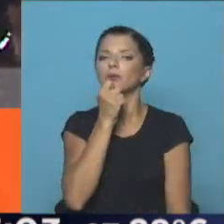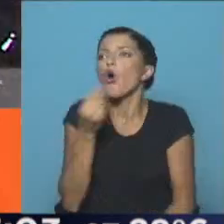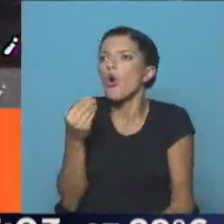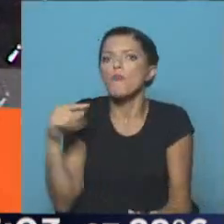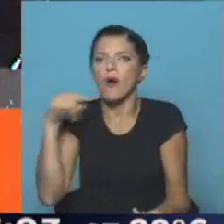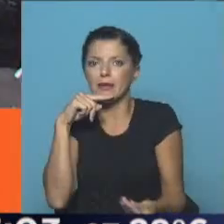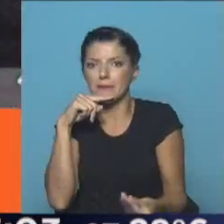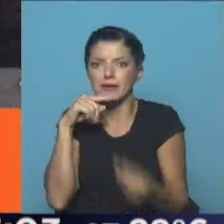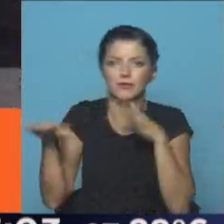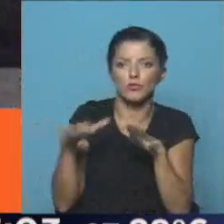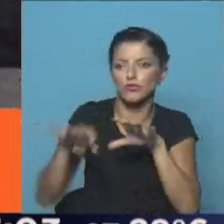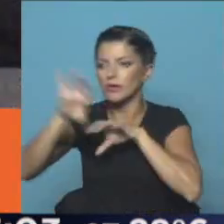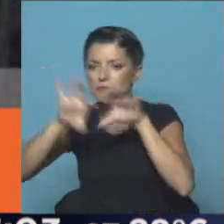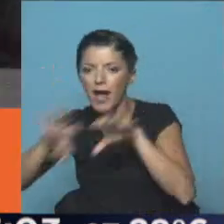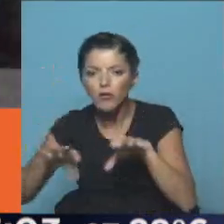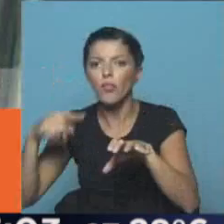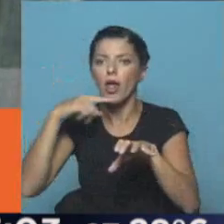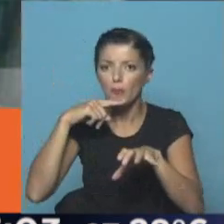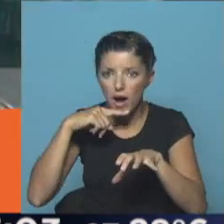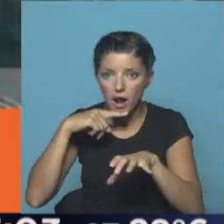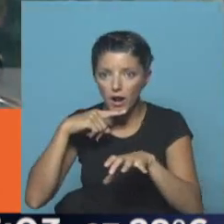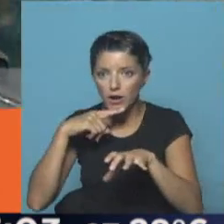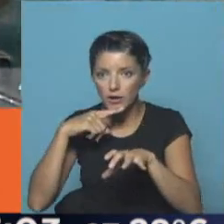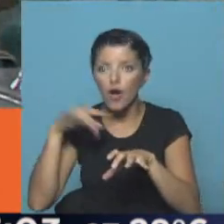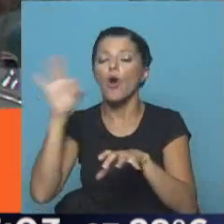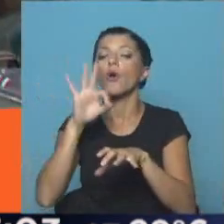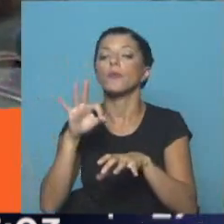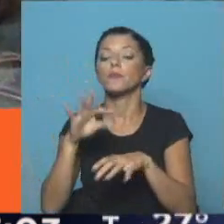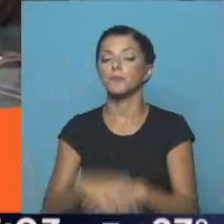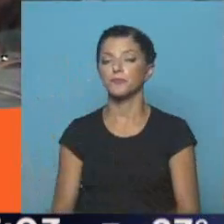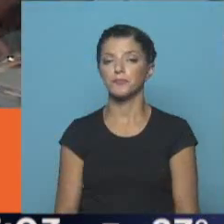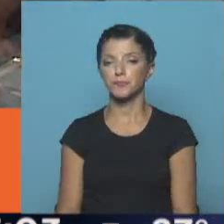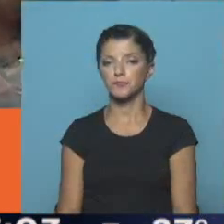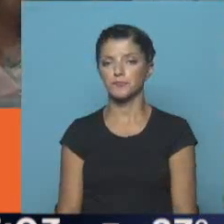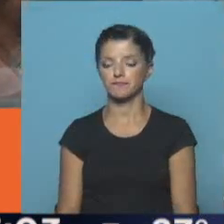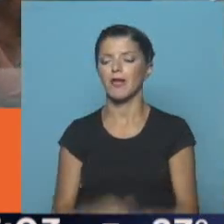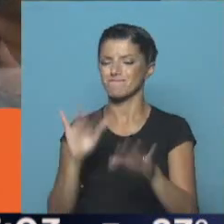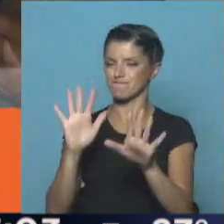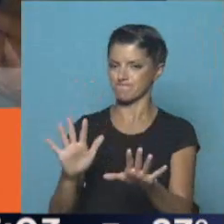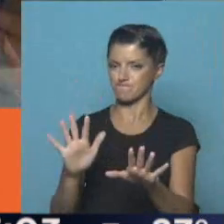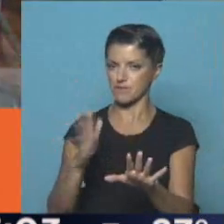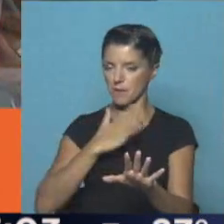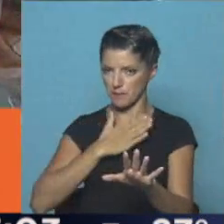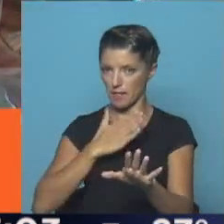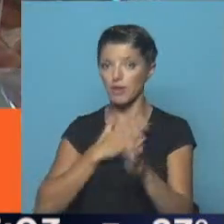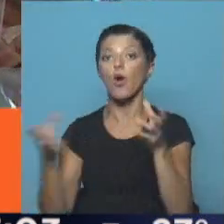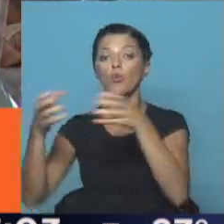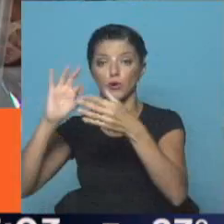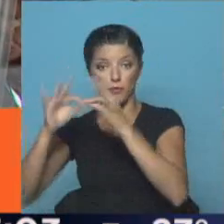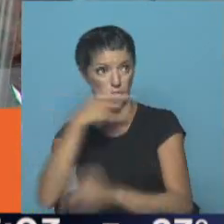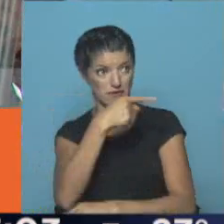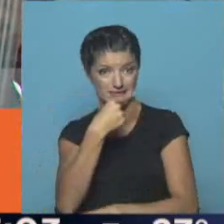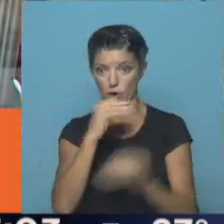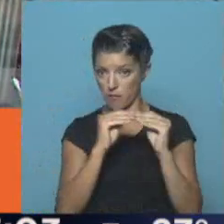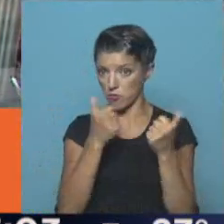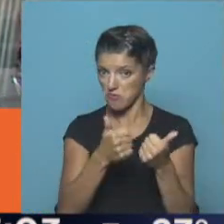cuestión alemana, la división, la reunificación. Ahora, a mí me parece que la Unión Europea, como decía bien Raúl, empezó